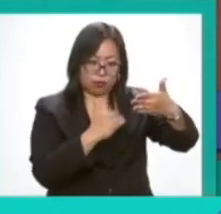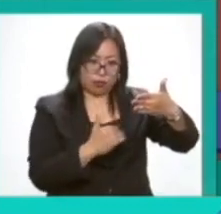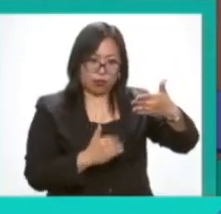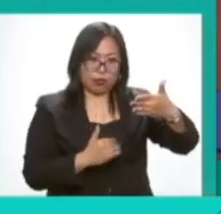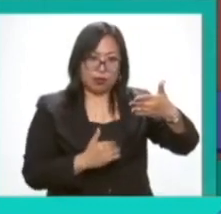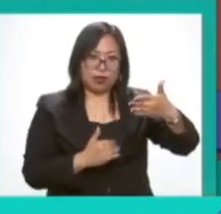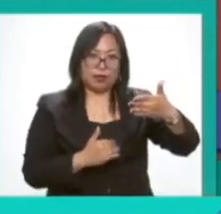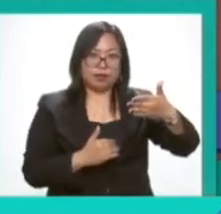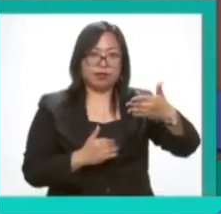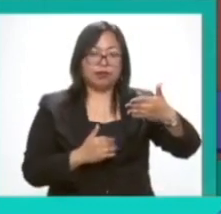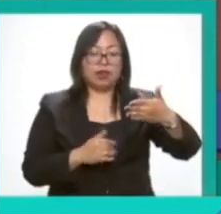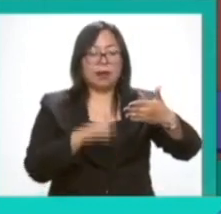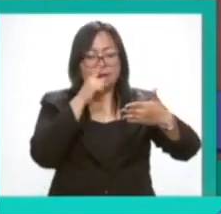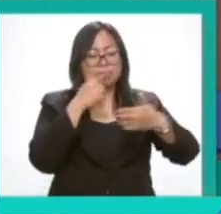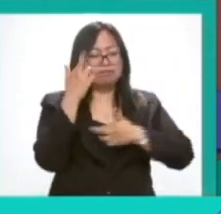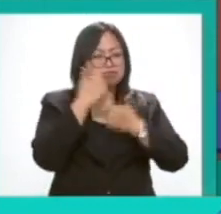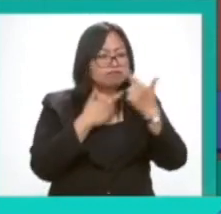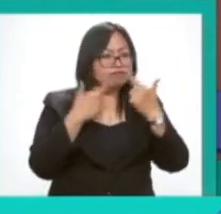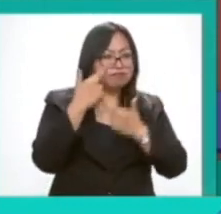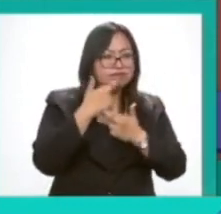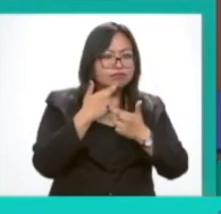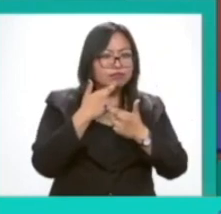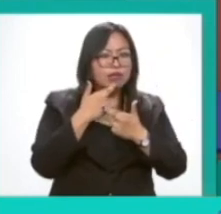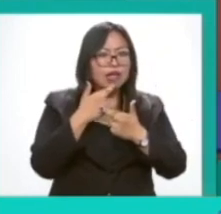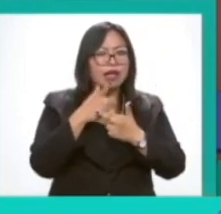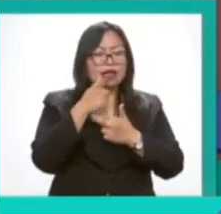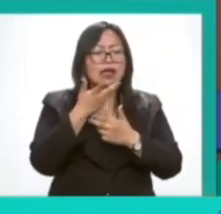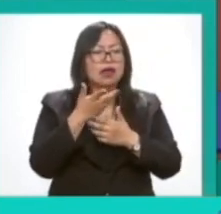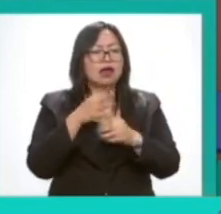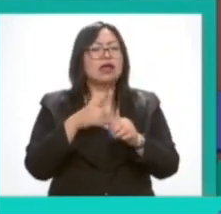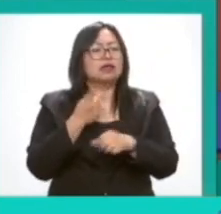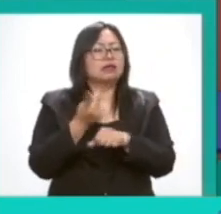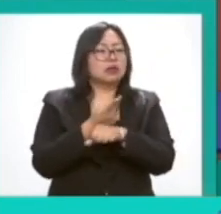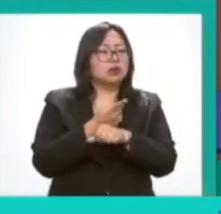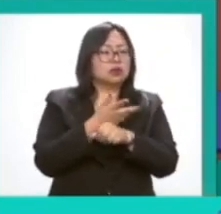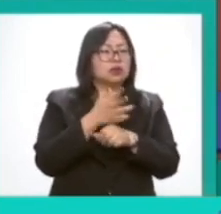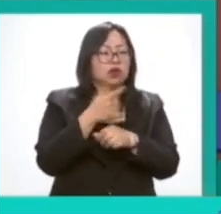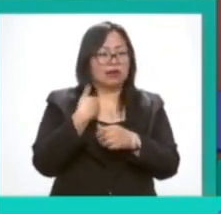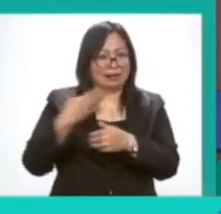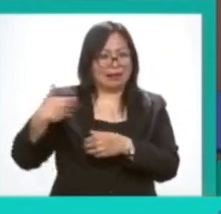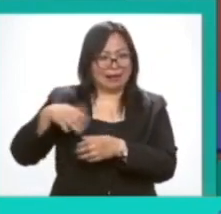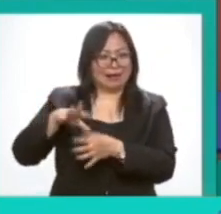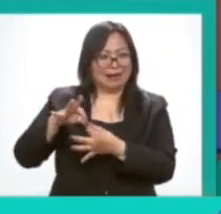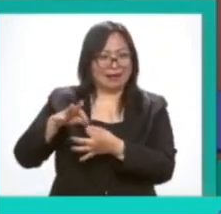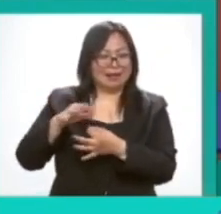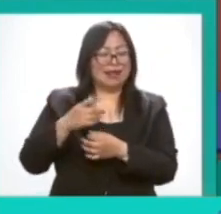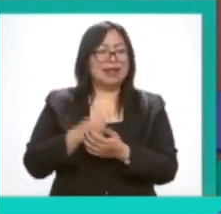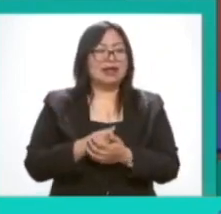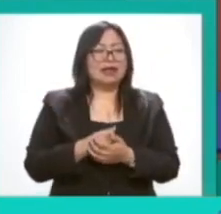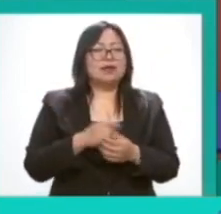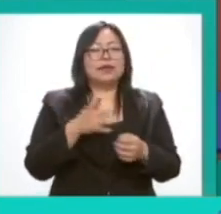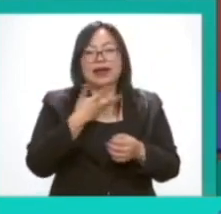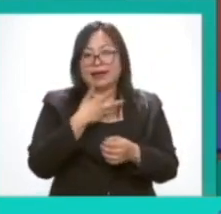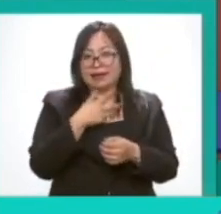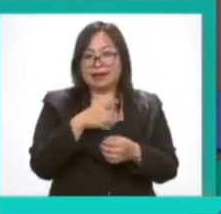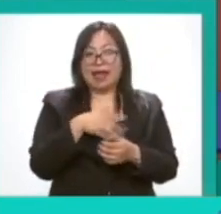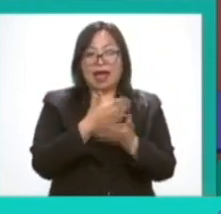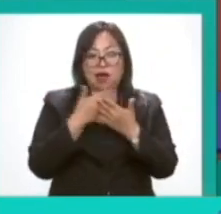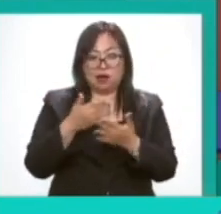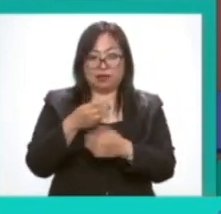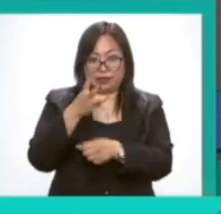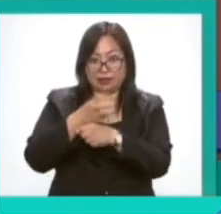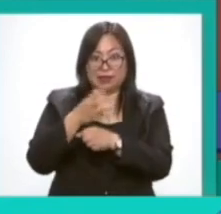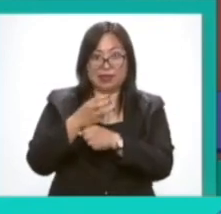orden y a funcionarios para realizar los actos de autoridad anteriormente narrados y tres el nombre de los servidores